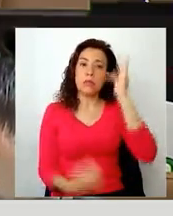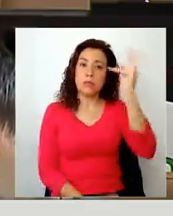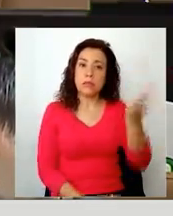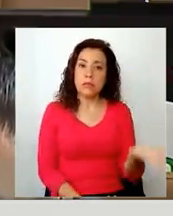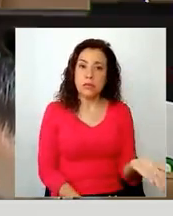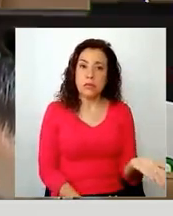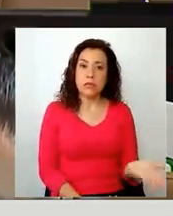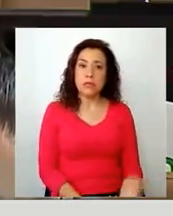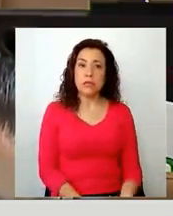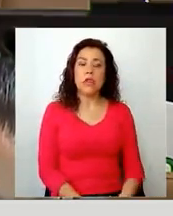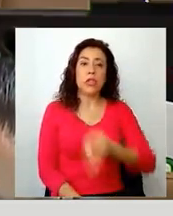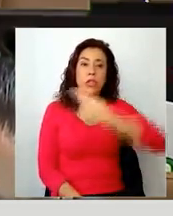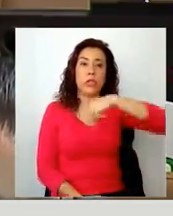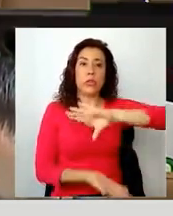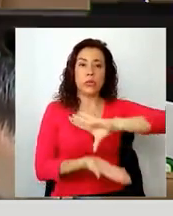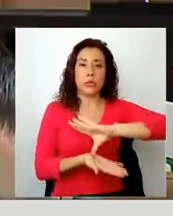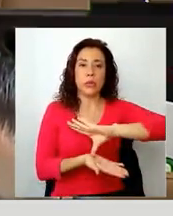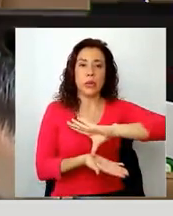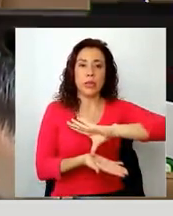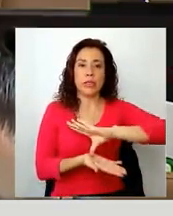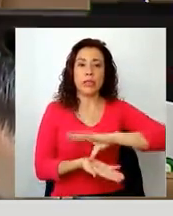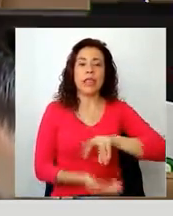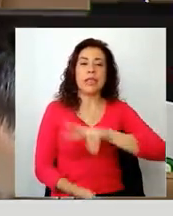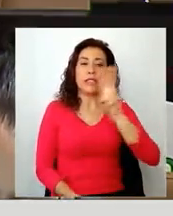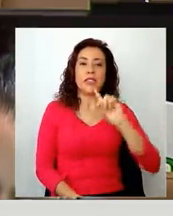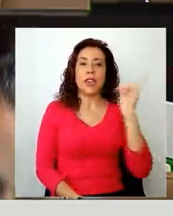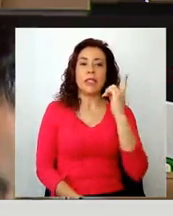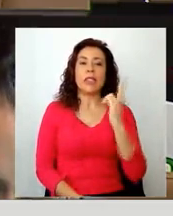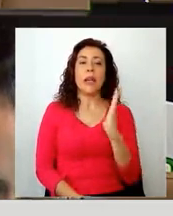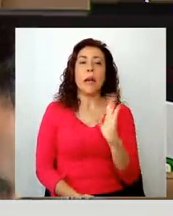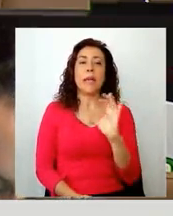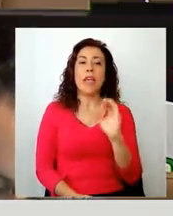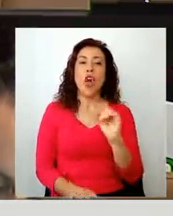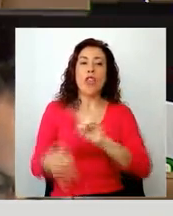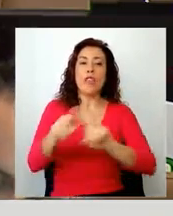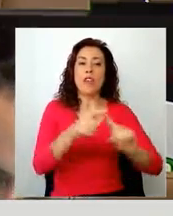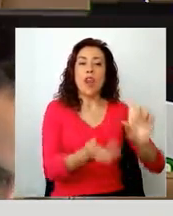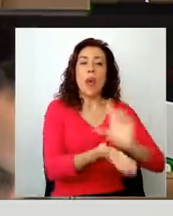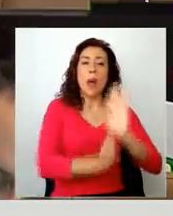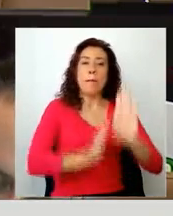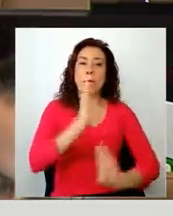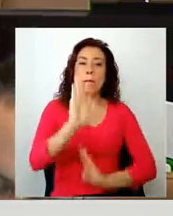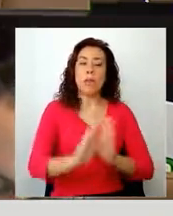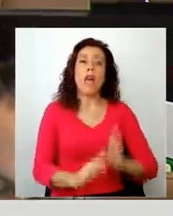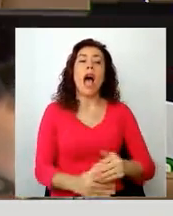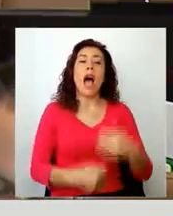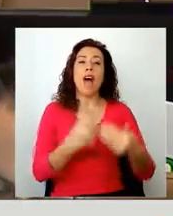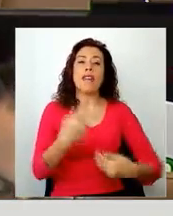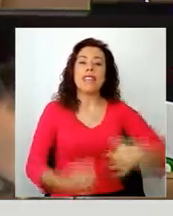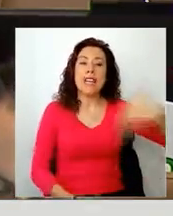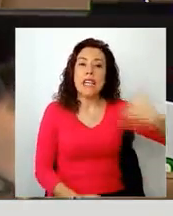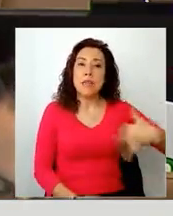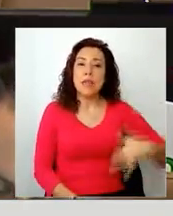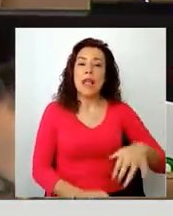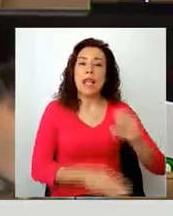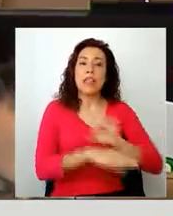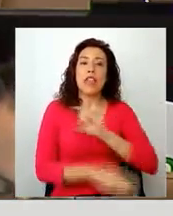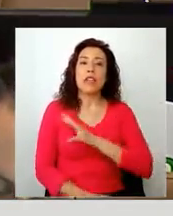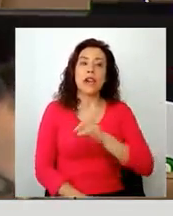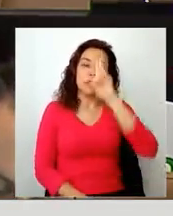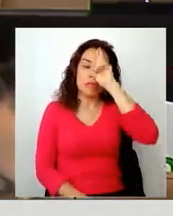de nuestro país el servicio nacional de biodiversidad y áreas protegidas es un avance civilizatorio para el Estado de chile honra a nuestros compromisos